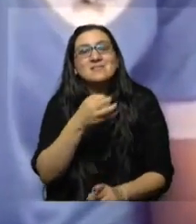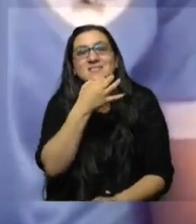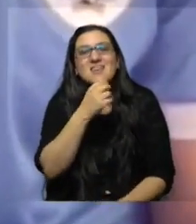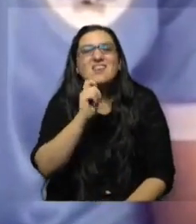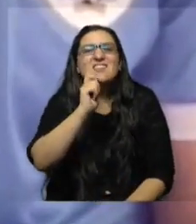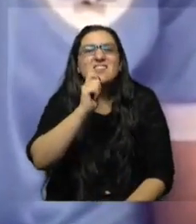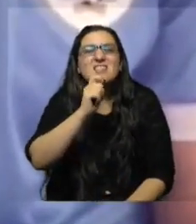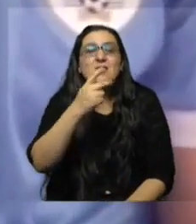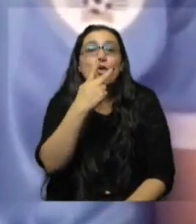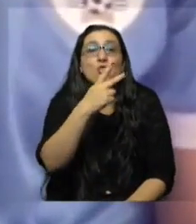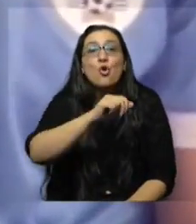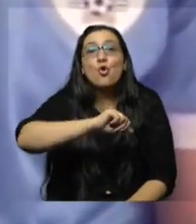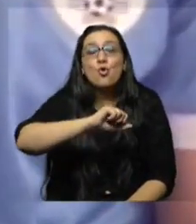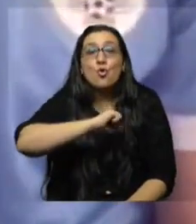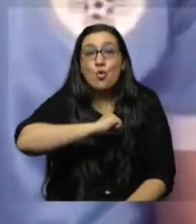dos goles de Uruguay. Eso. Ay, a ver.